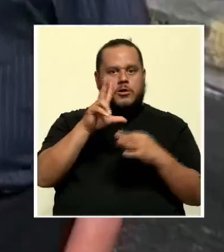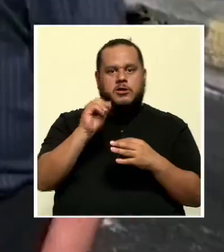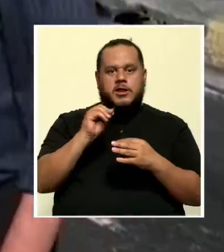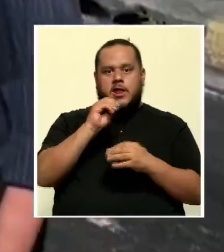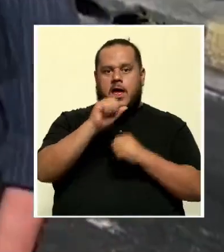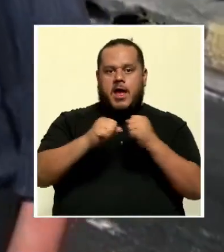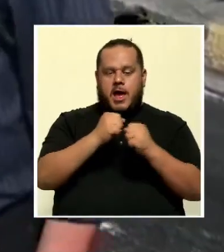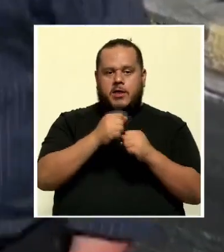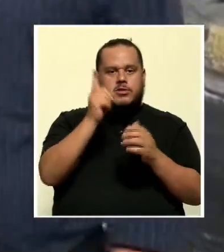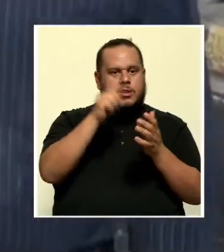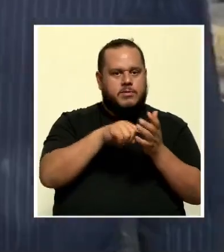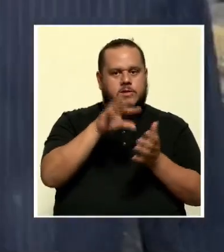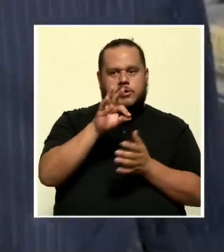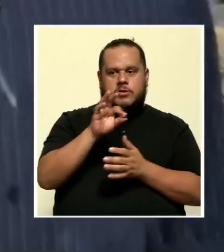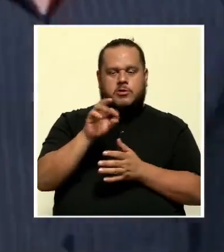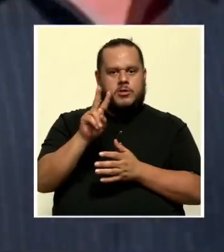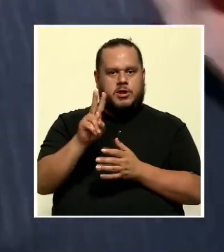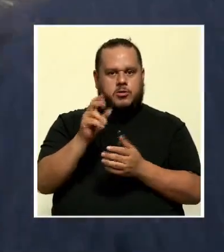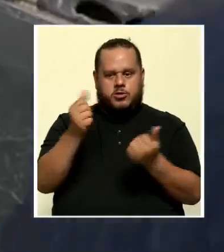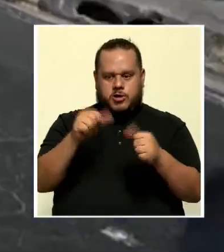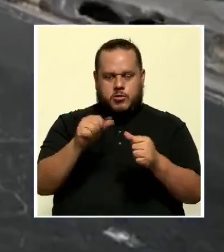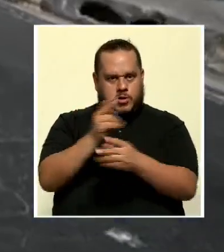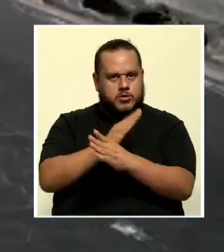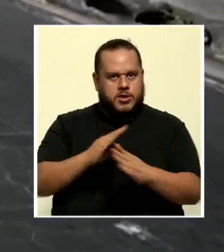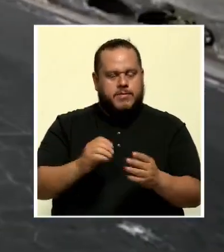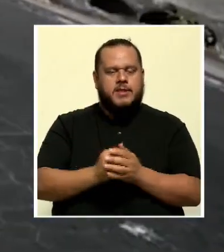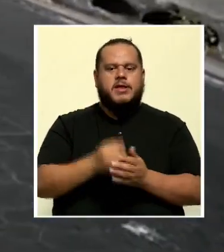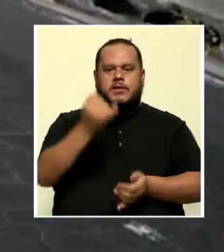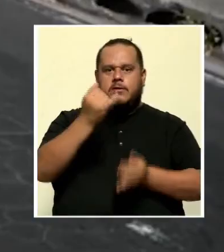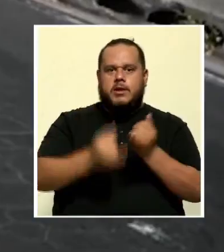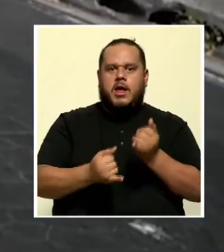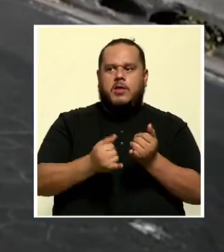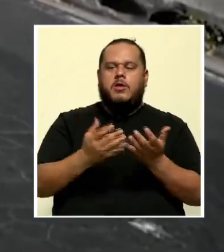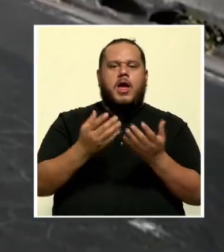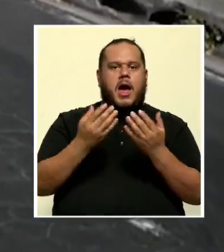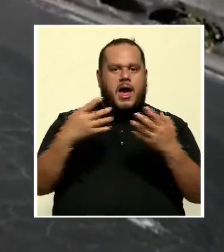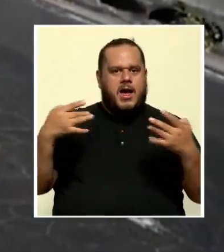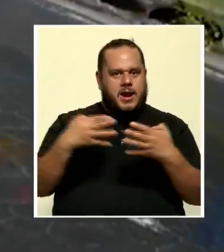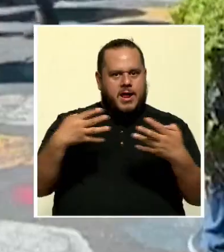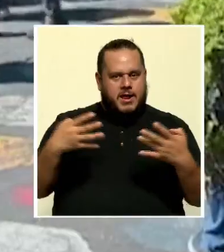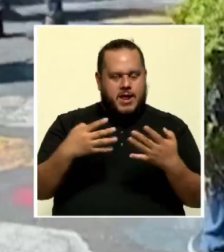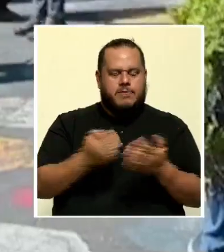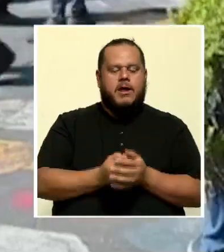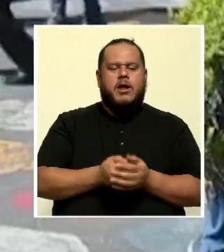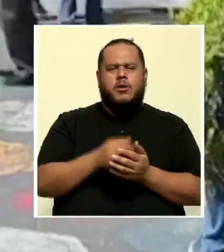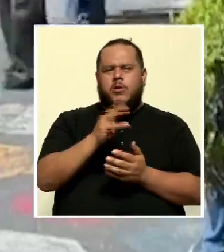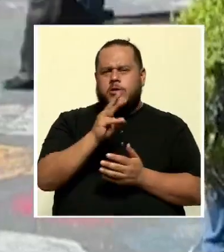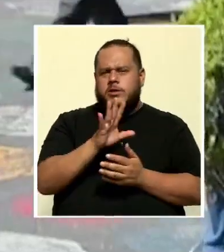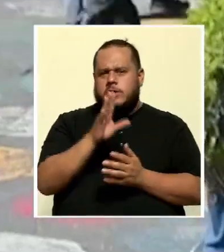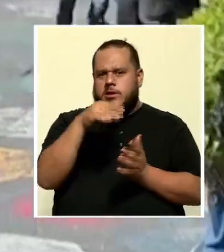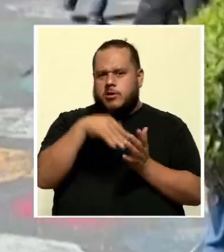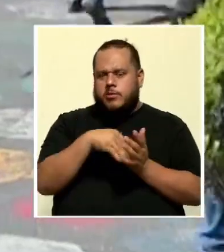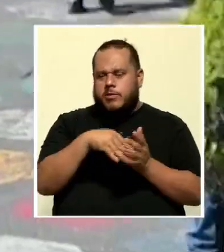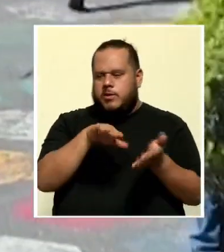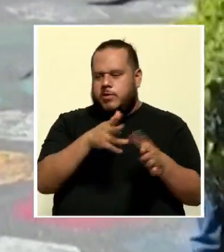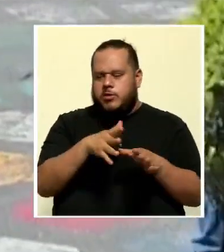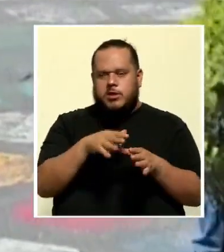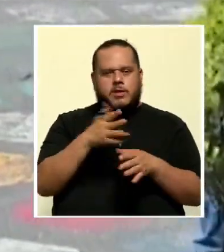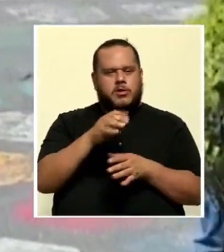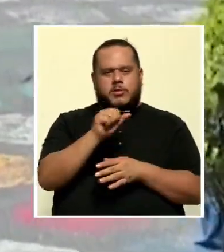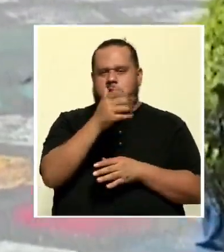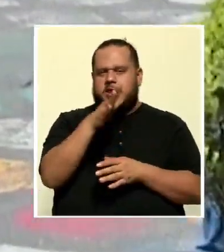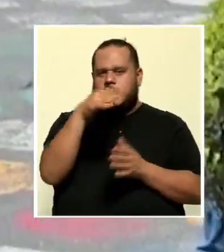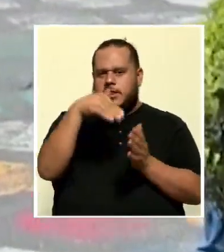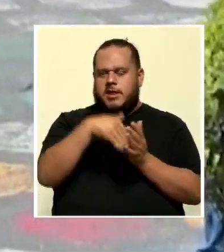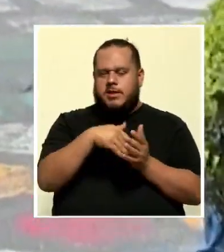de 1992, que pusieron fin a 12 años de guerra fratricida, con 75.000 muertos y unos 15.000